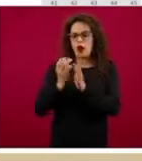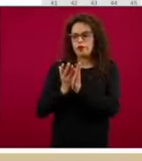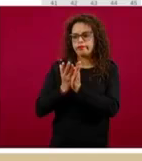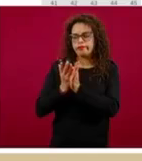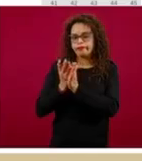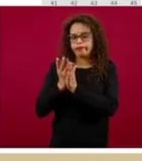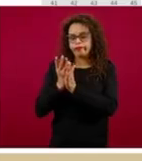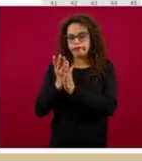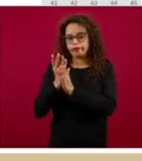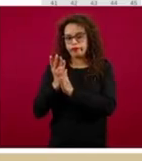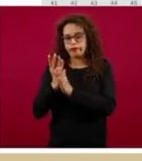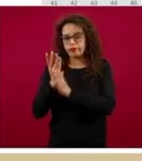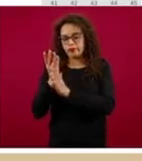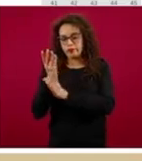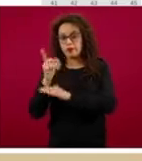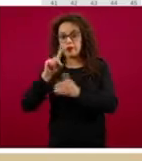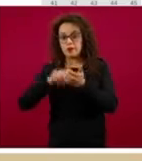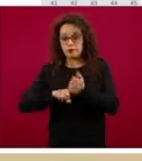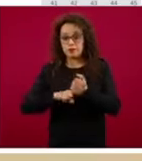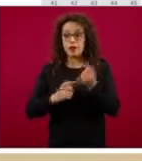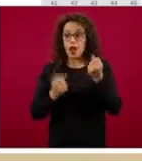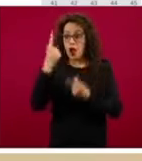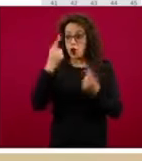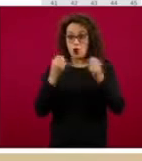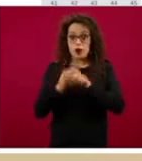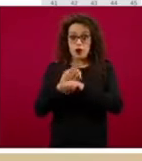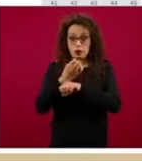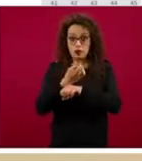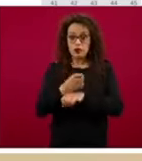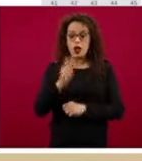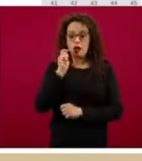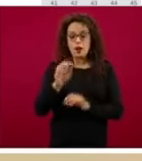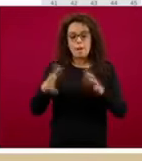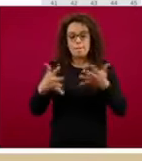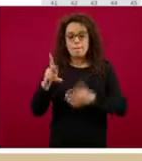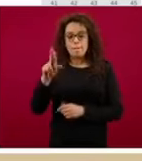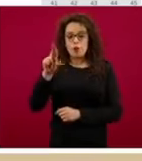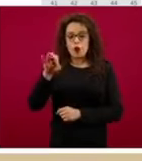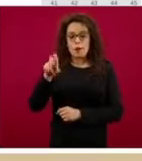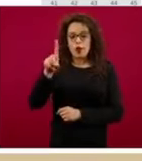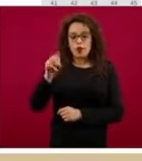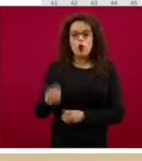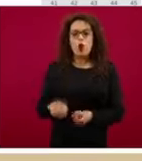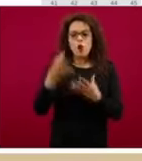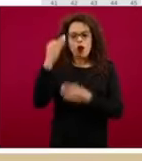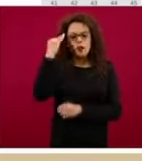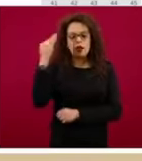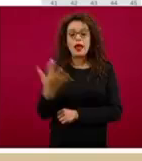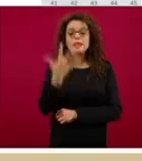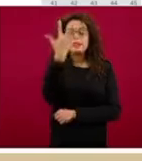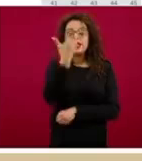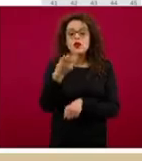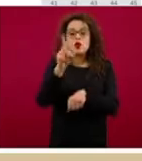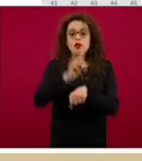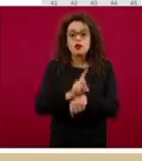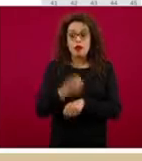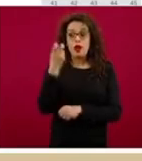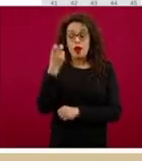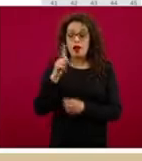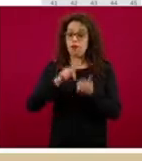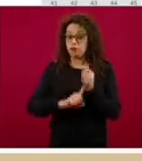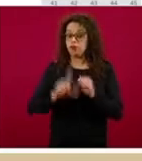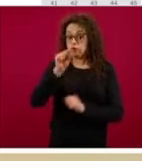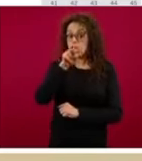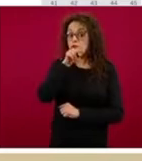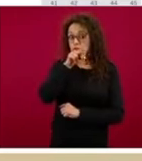tiempos, llegando a algunos estados a estar en tiempo promedio cerca de los 5 días, cosa que puede ser alarmante porque es el